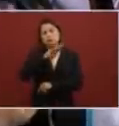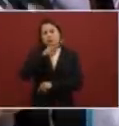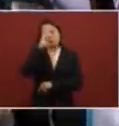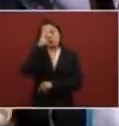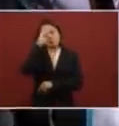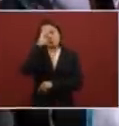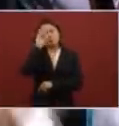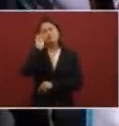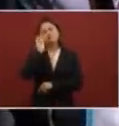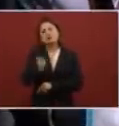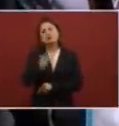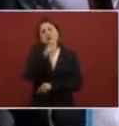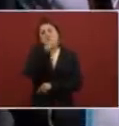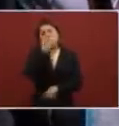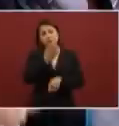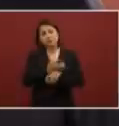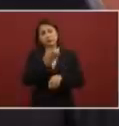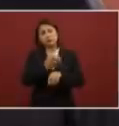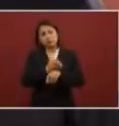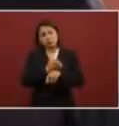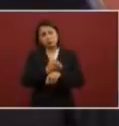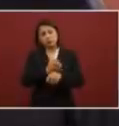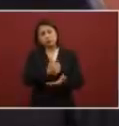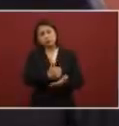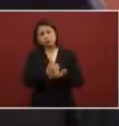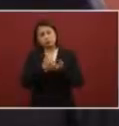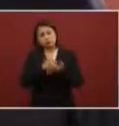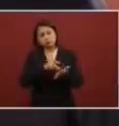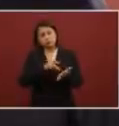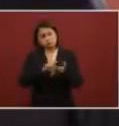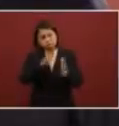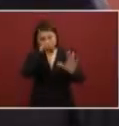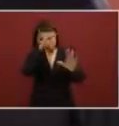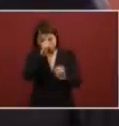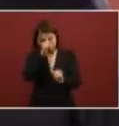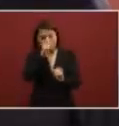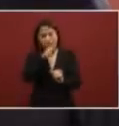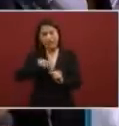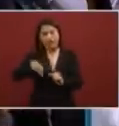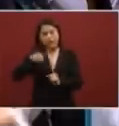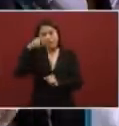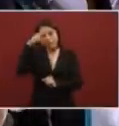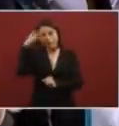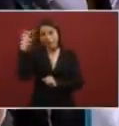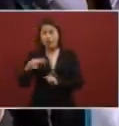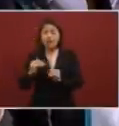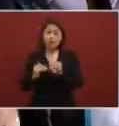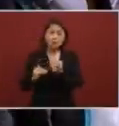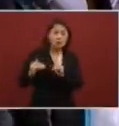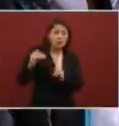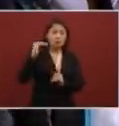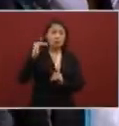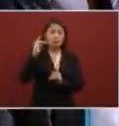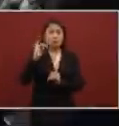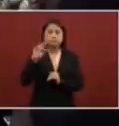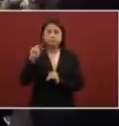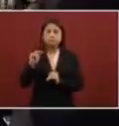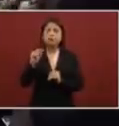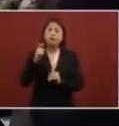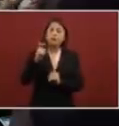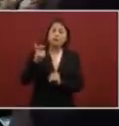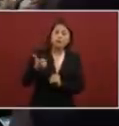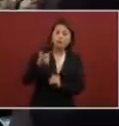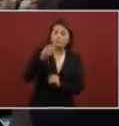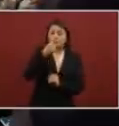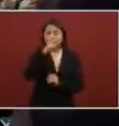repunte económico, independientemente de la estabilidad del cambio de la moneda peso dólar? Bueno, es